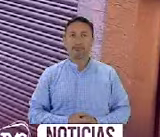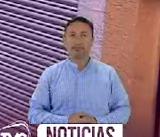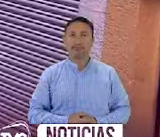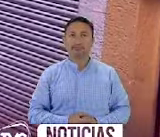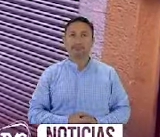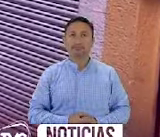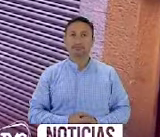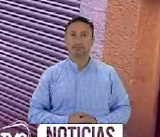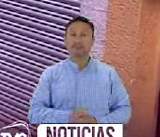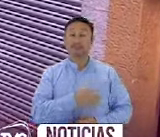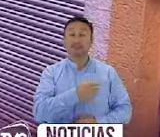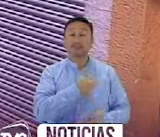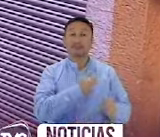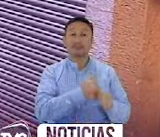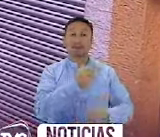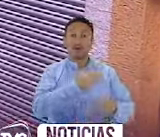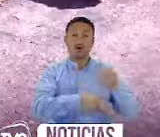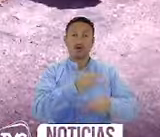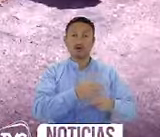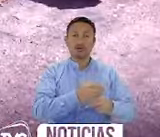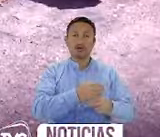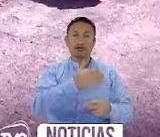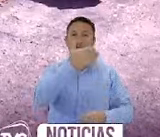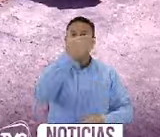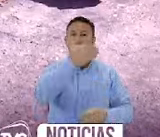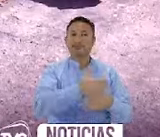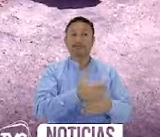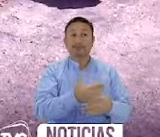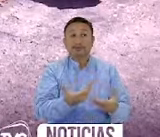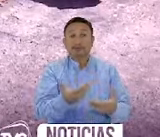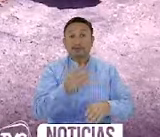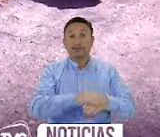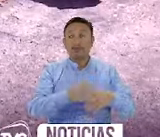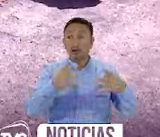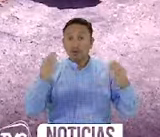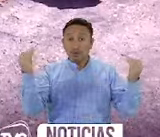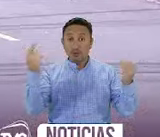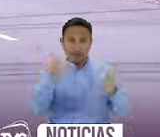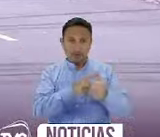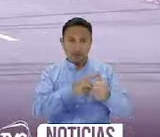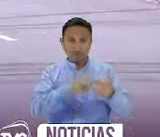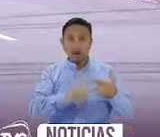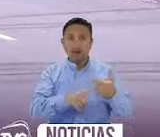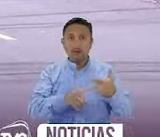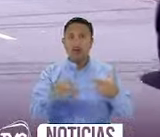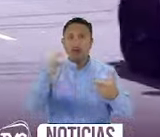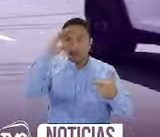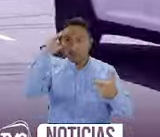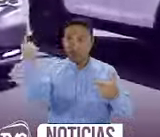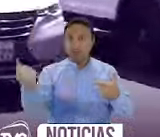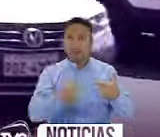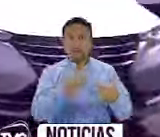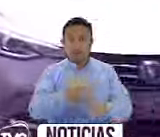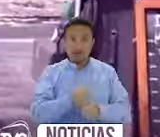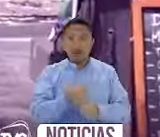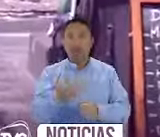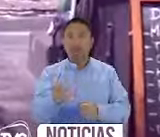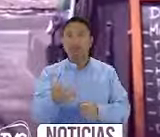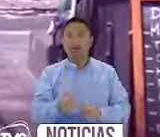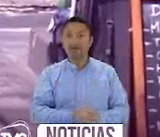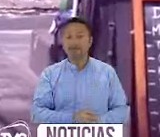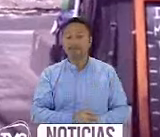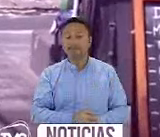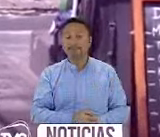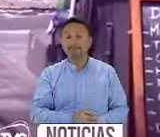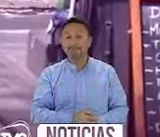poco van a la baja, no solo por la falta de luz, sino por los patrullajes y la poca seguridad que hay en ese punto de la